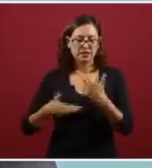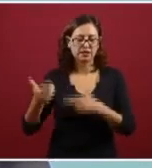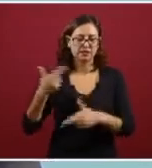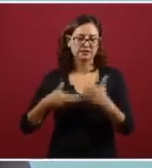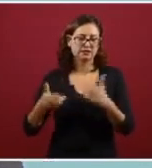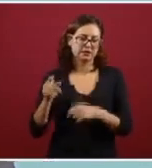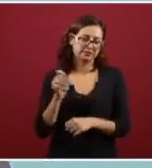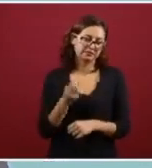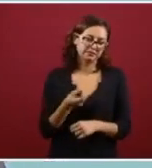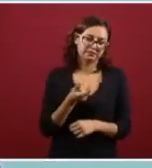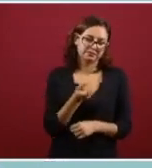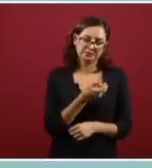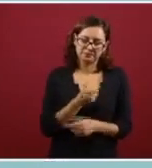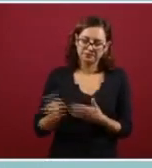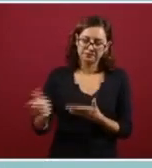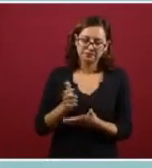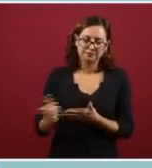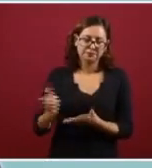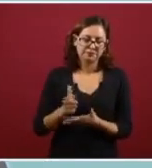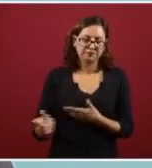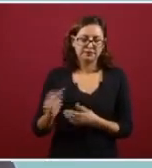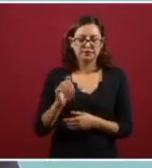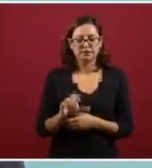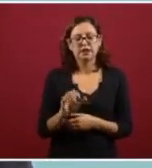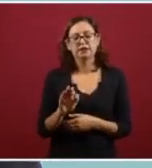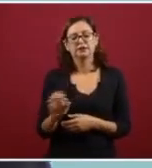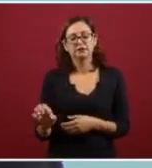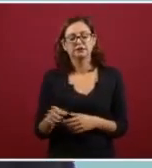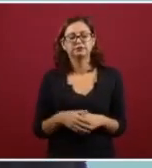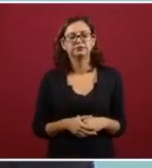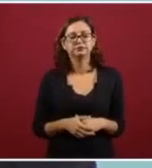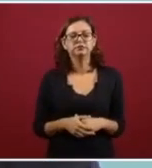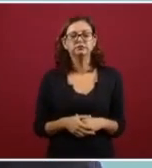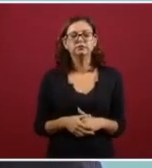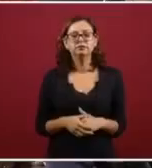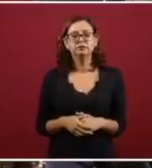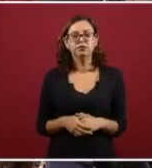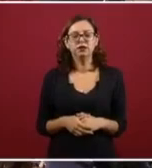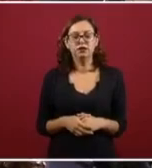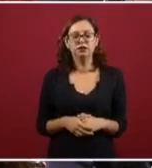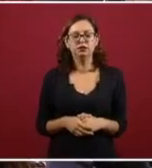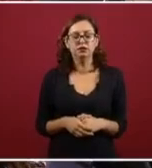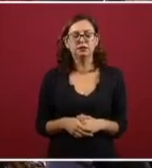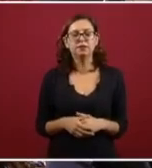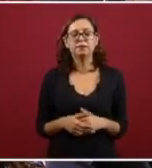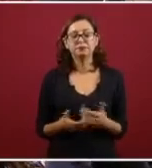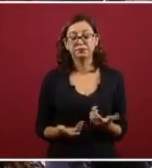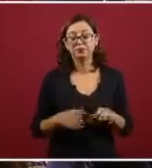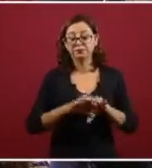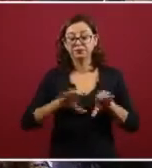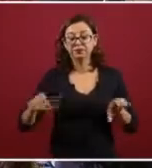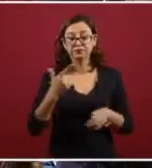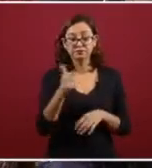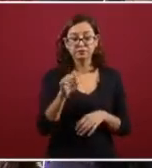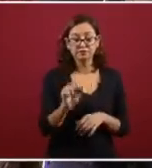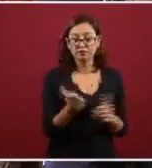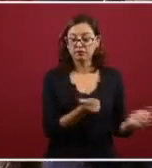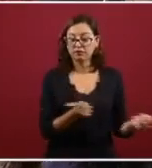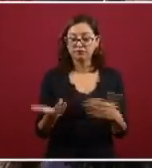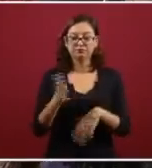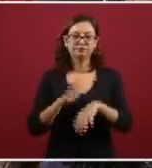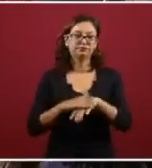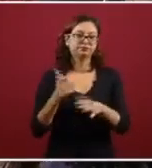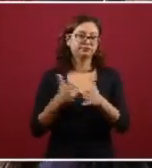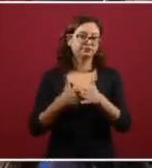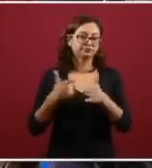un ahorro de 672 millones de dólares. Se redujo la tarifa, que es lo más importante que logramos.